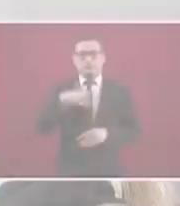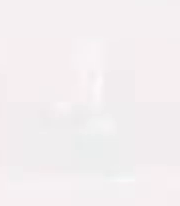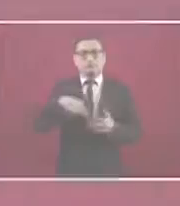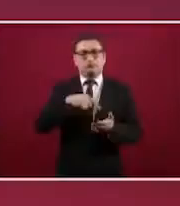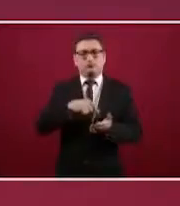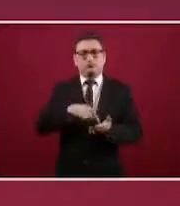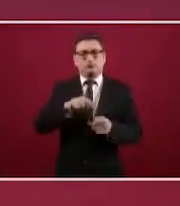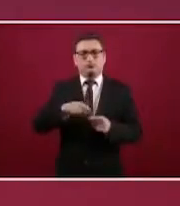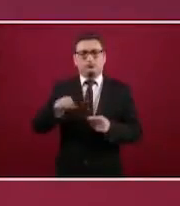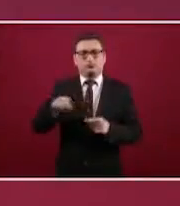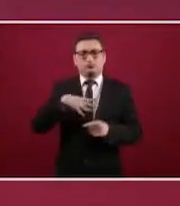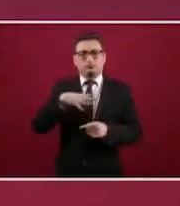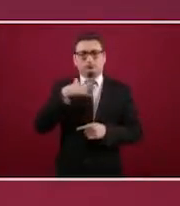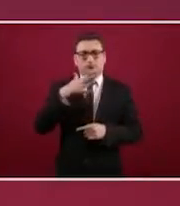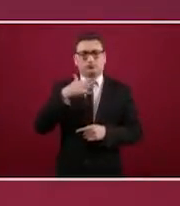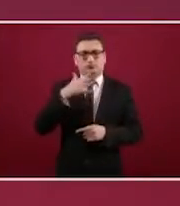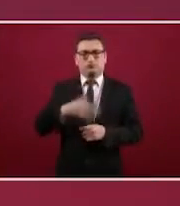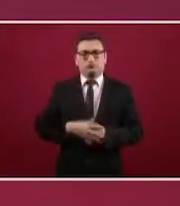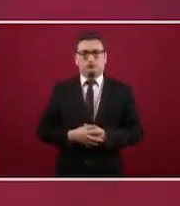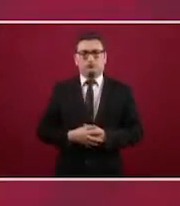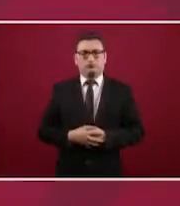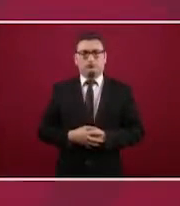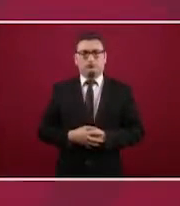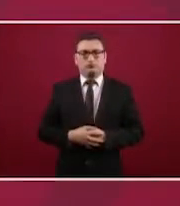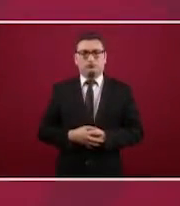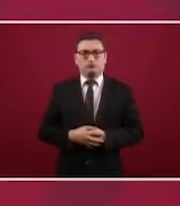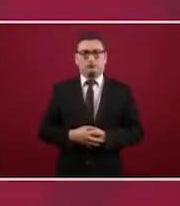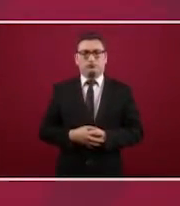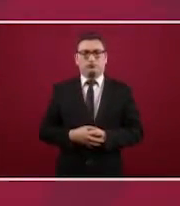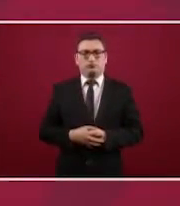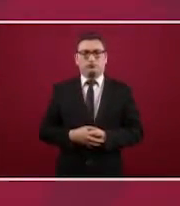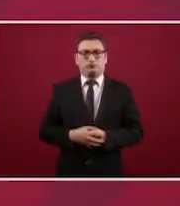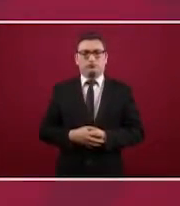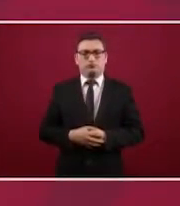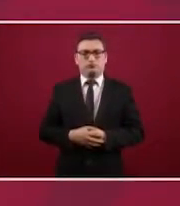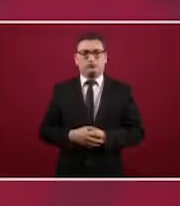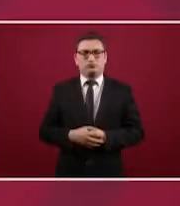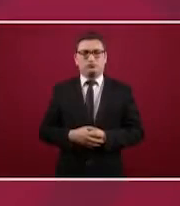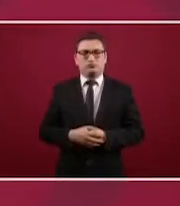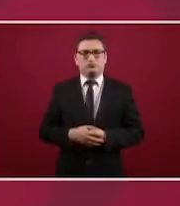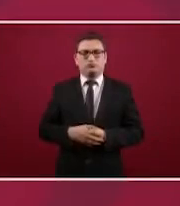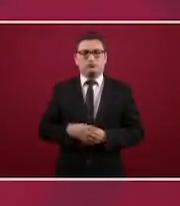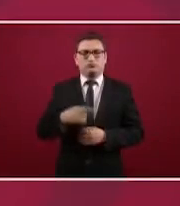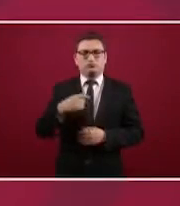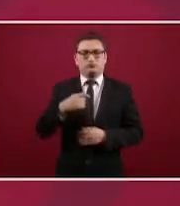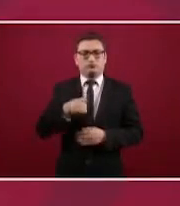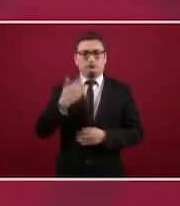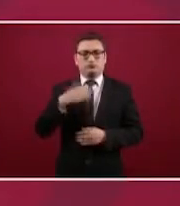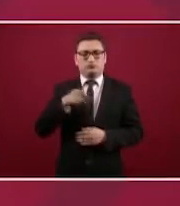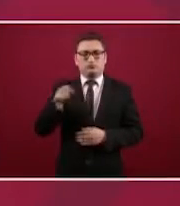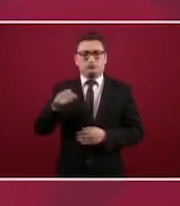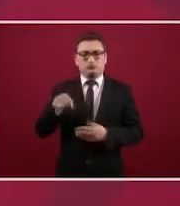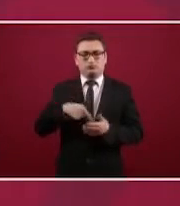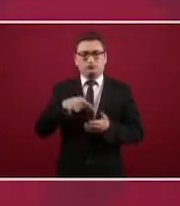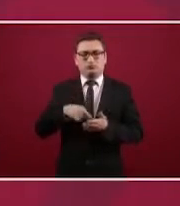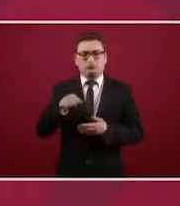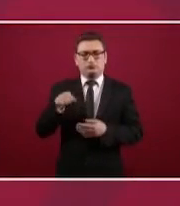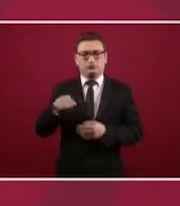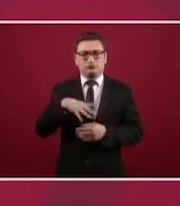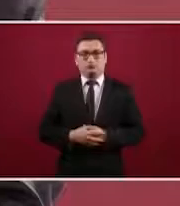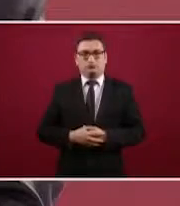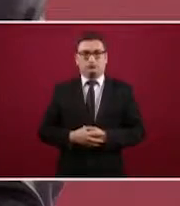pesos tengo entendido de que se trata de un depósito de 80 millones de